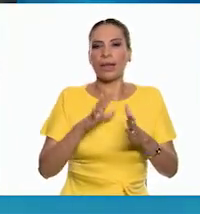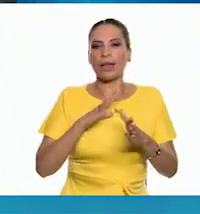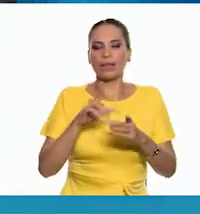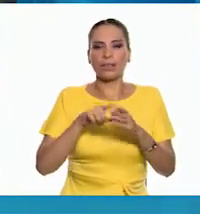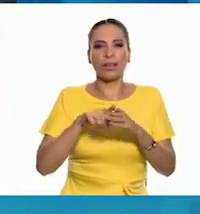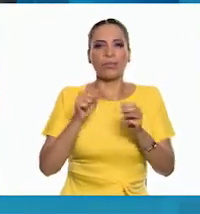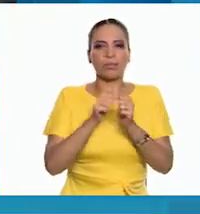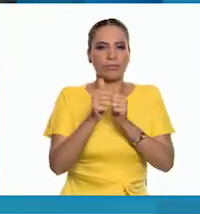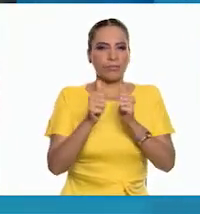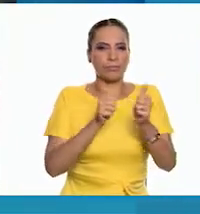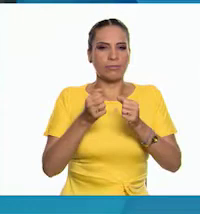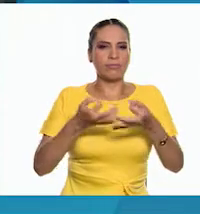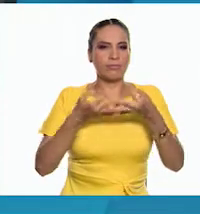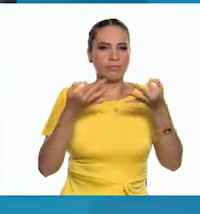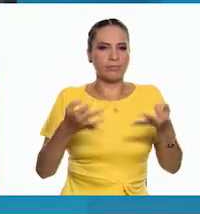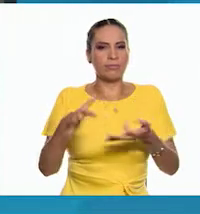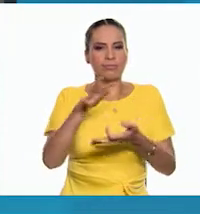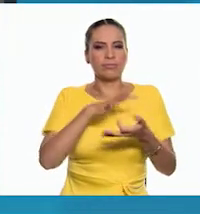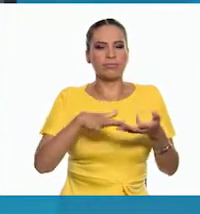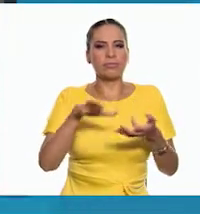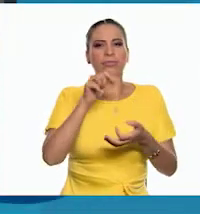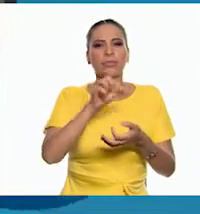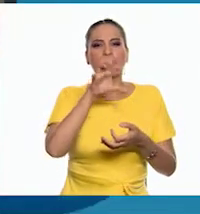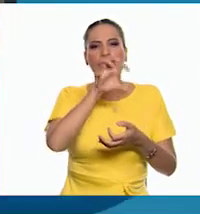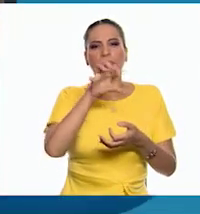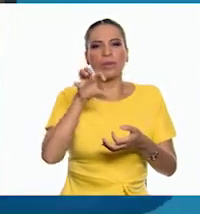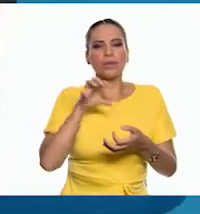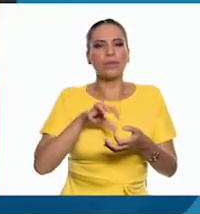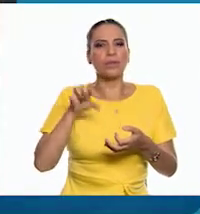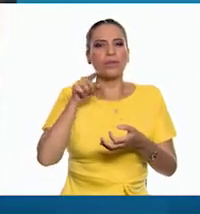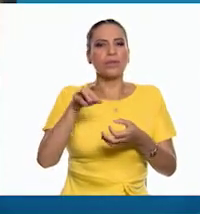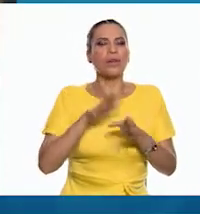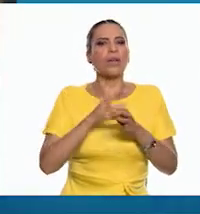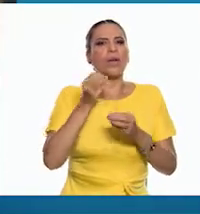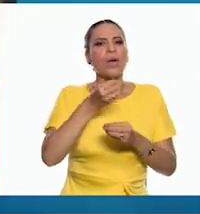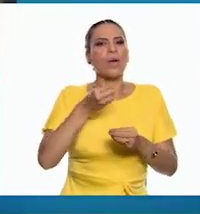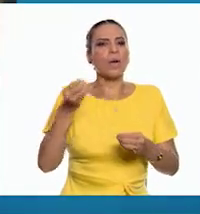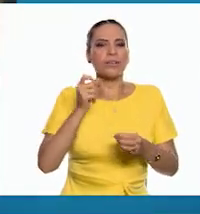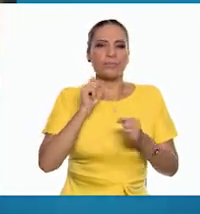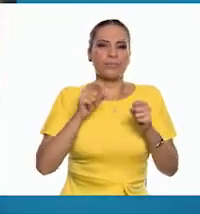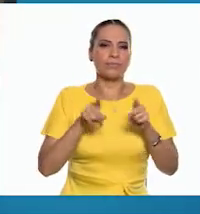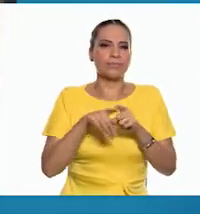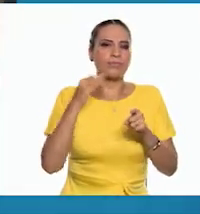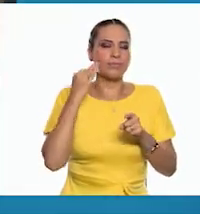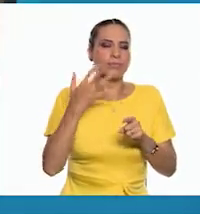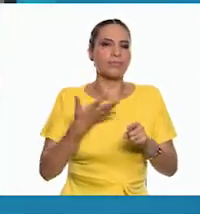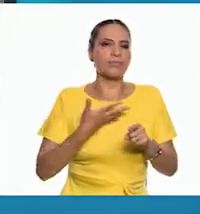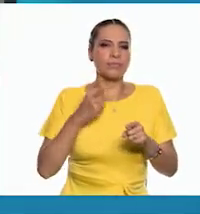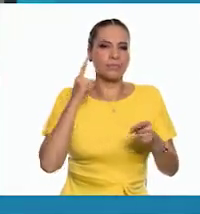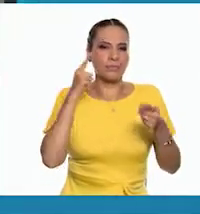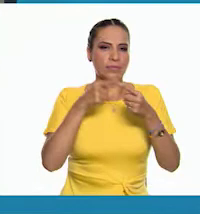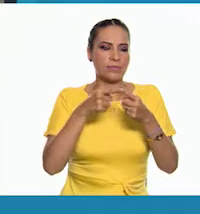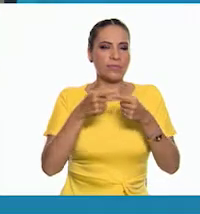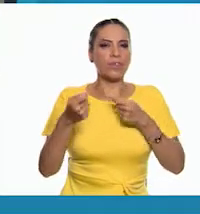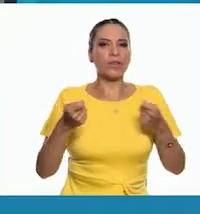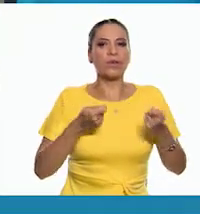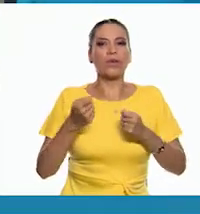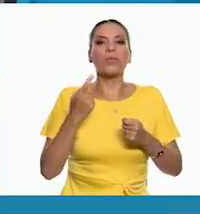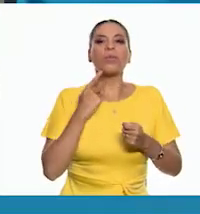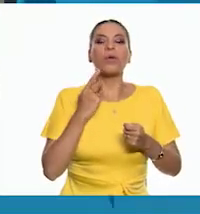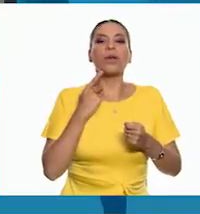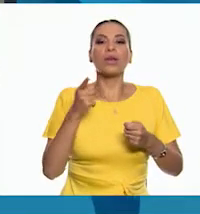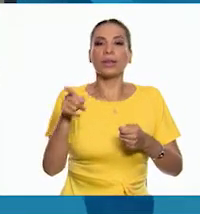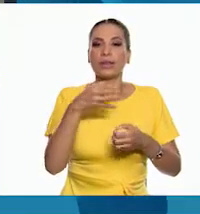del territorio en intendencias. ¿Por qué? Porque esta división, esta organización, al mismo tiempo que tenía como objeto el control político